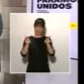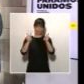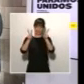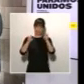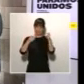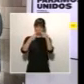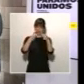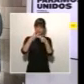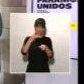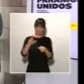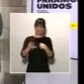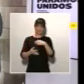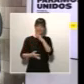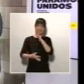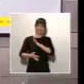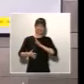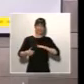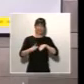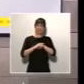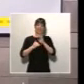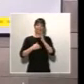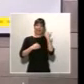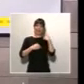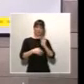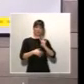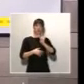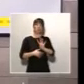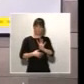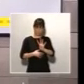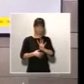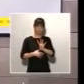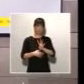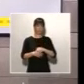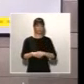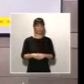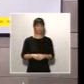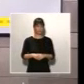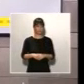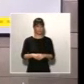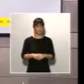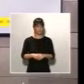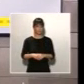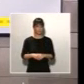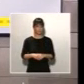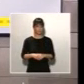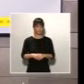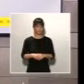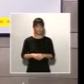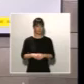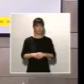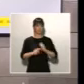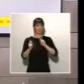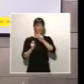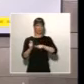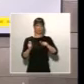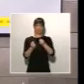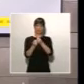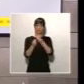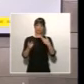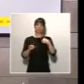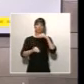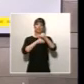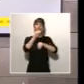quedado pendientes de la anterior rueda de prensa, de la anterior comparecencia. Varios periodistas han preguntado por los PCR